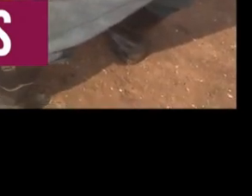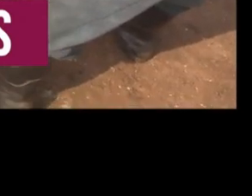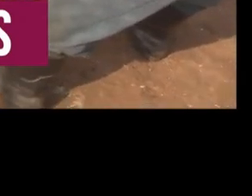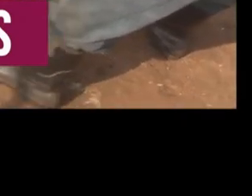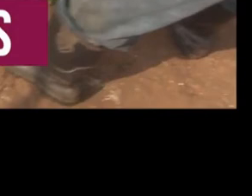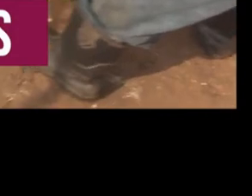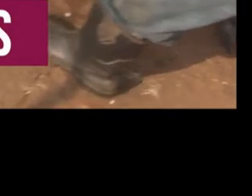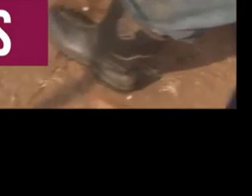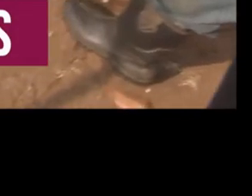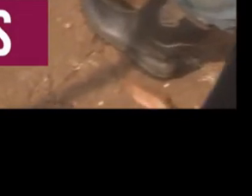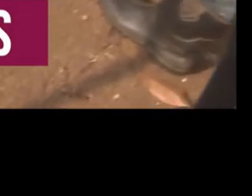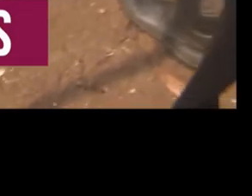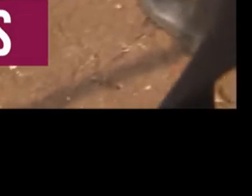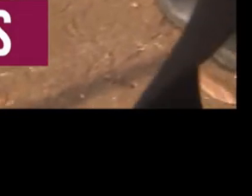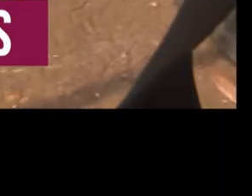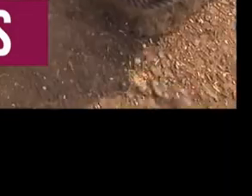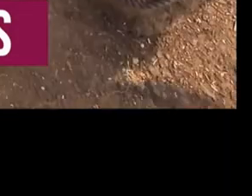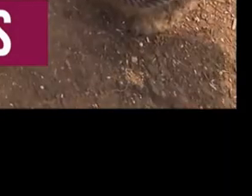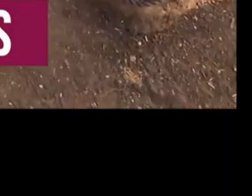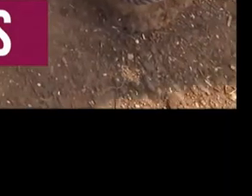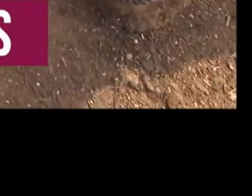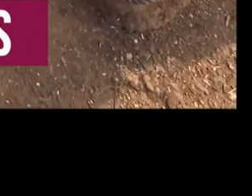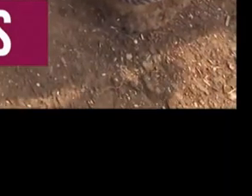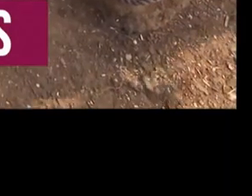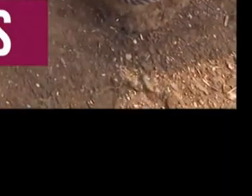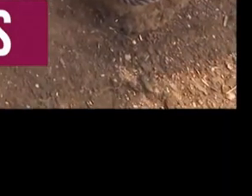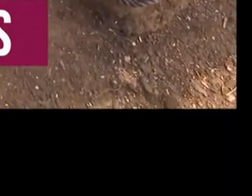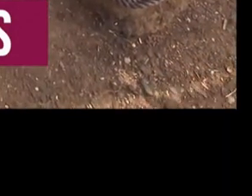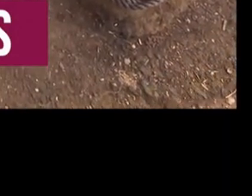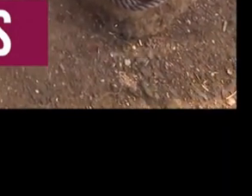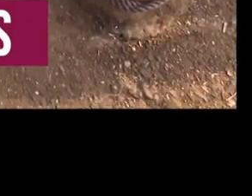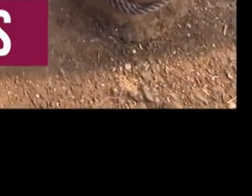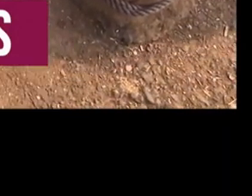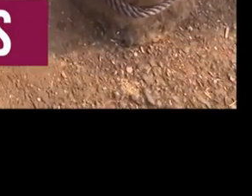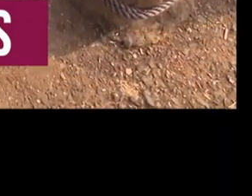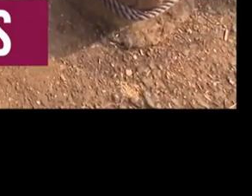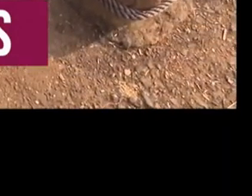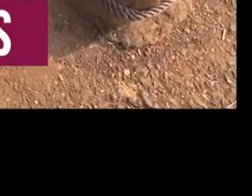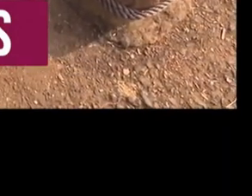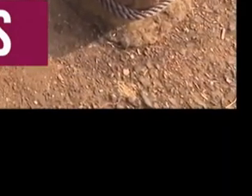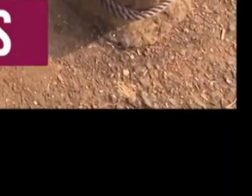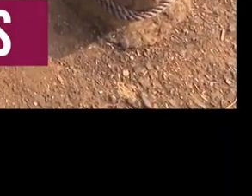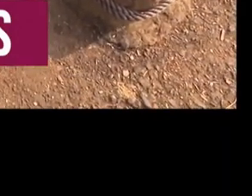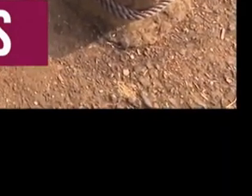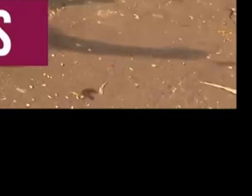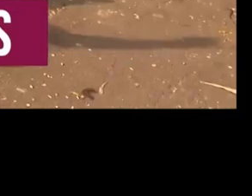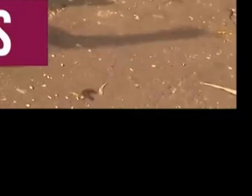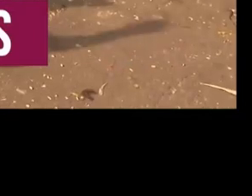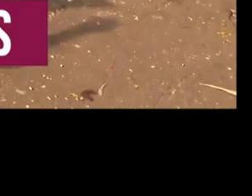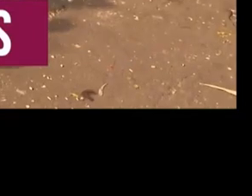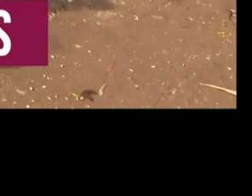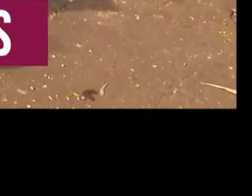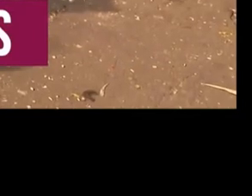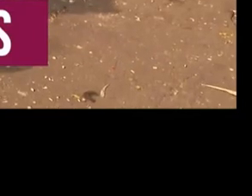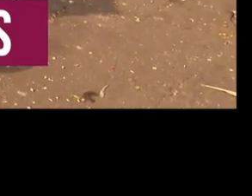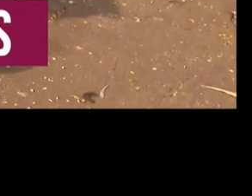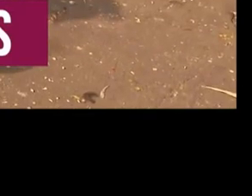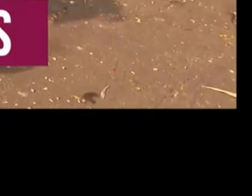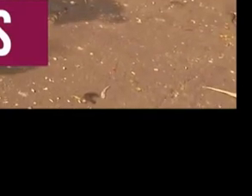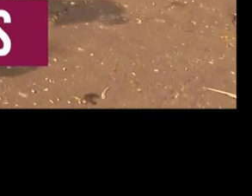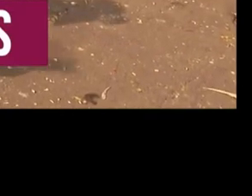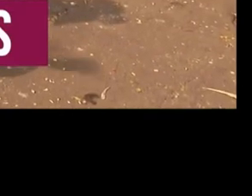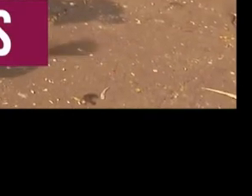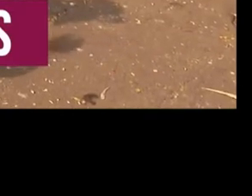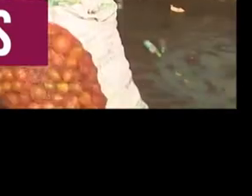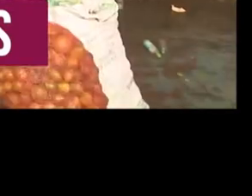con coches en tortugas con algas y peces no existe amor